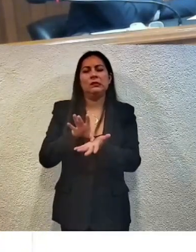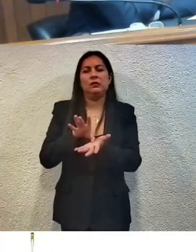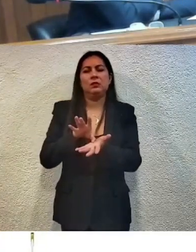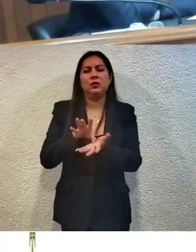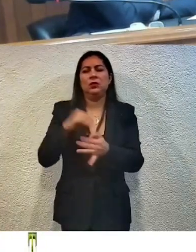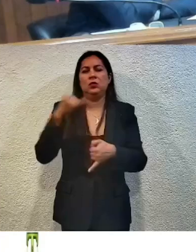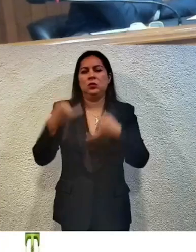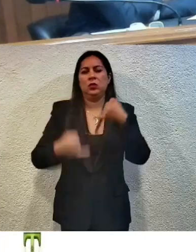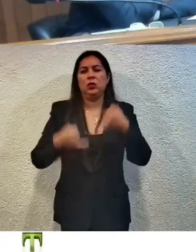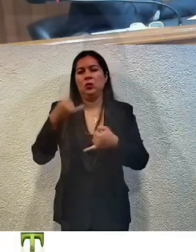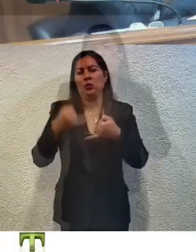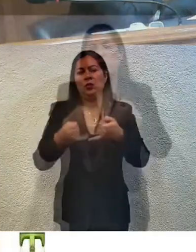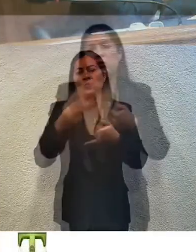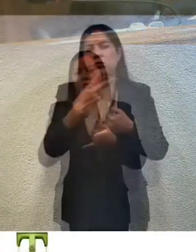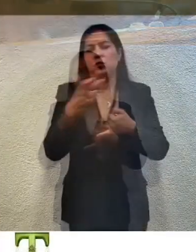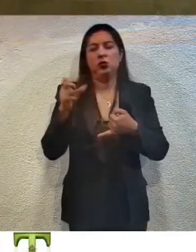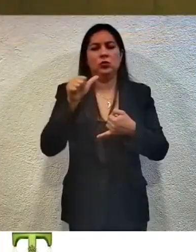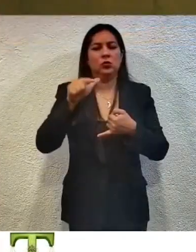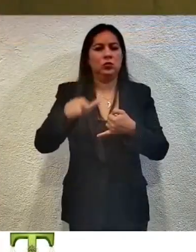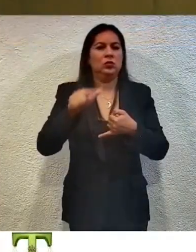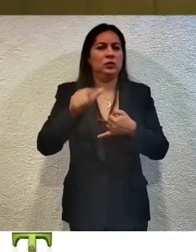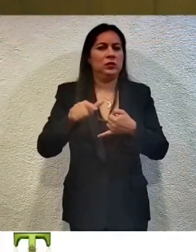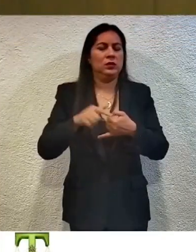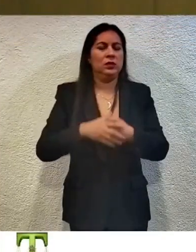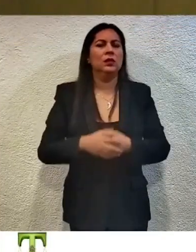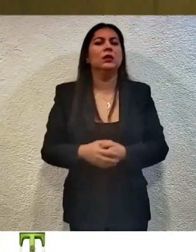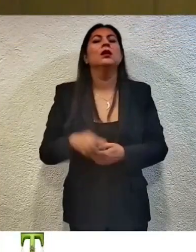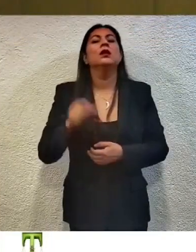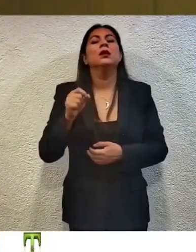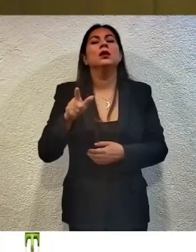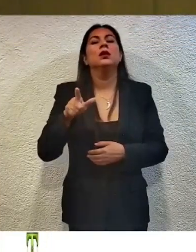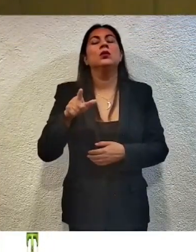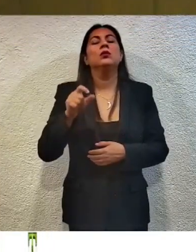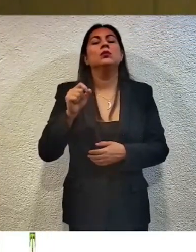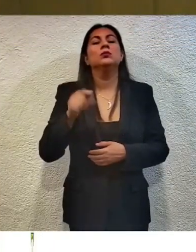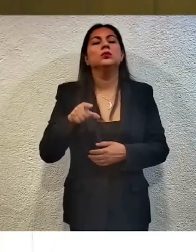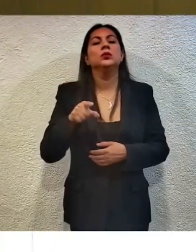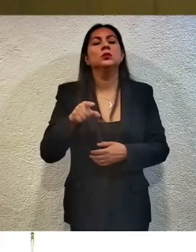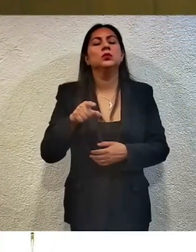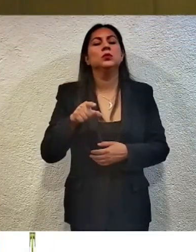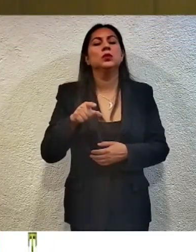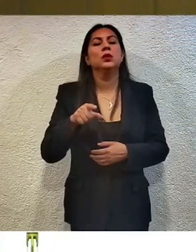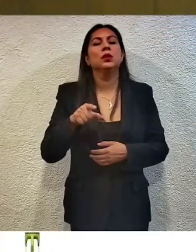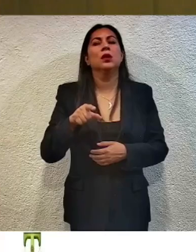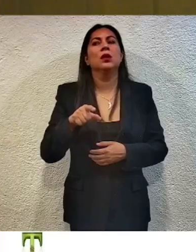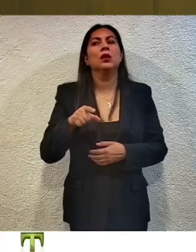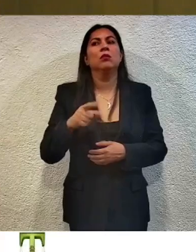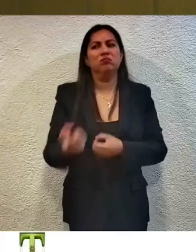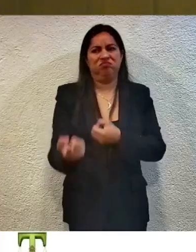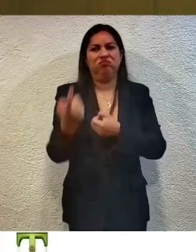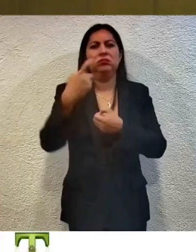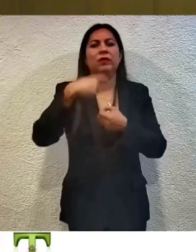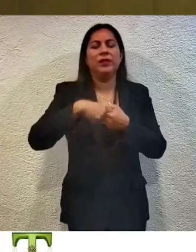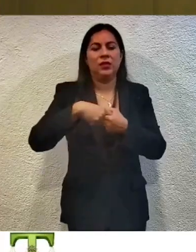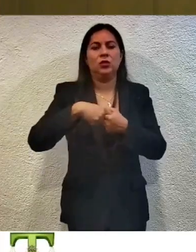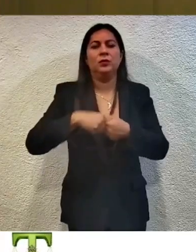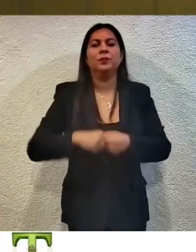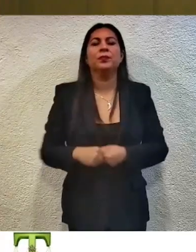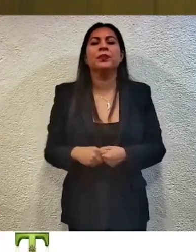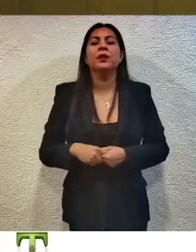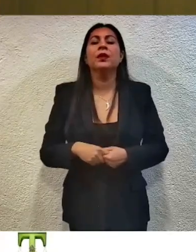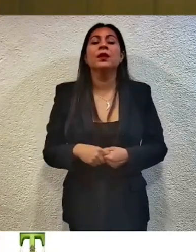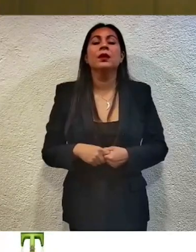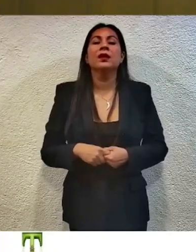Juicio Electoral Ciudadano 217 y con los argumentos de la afiliación. Y en